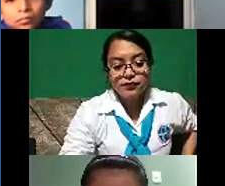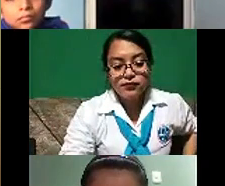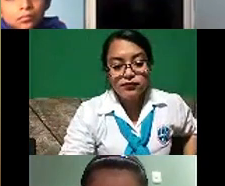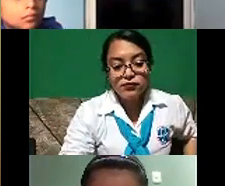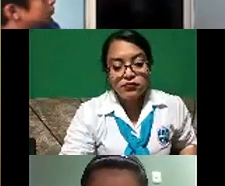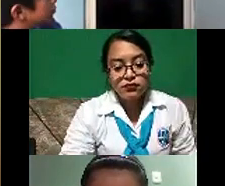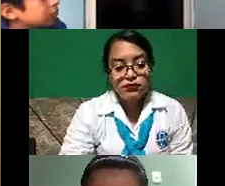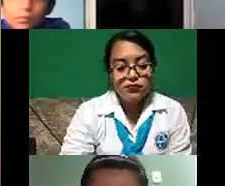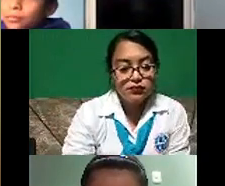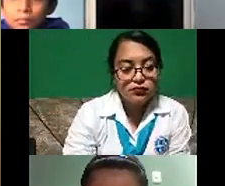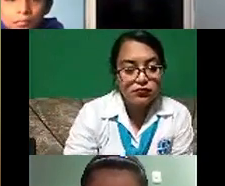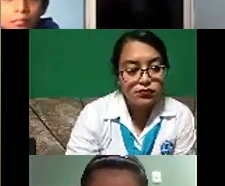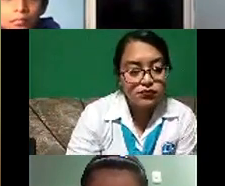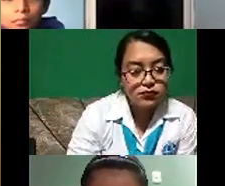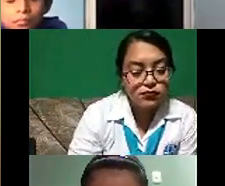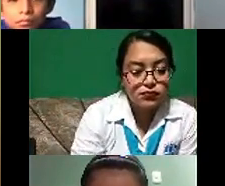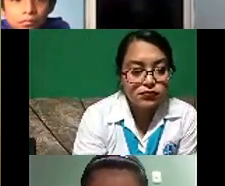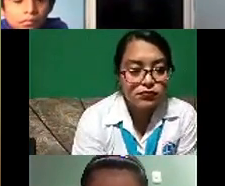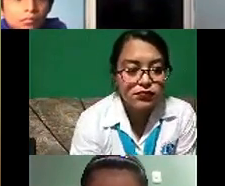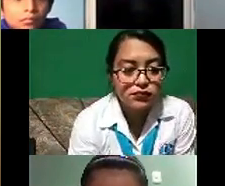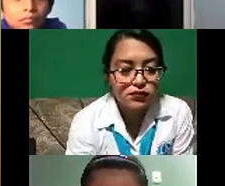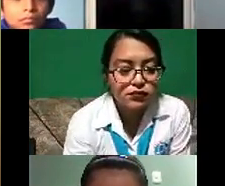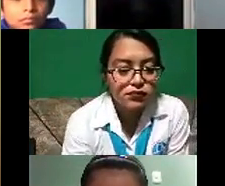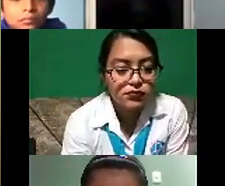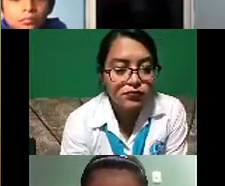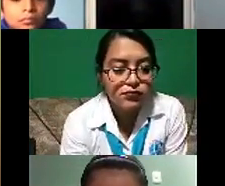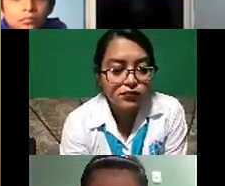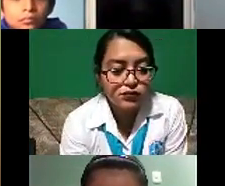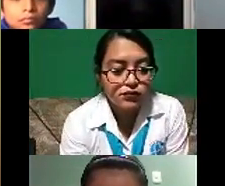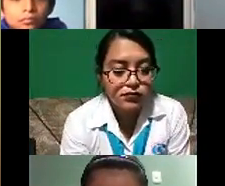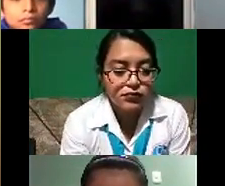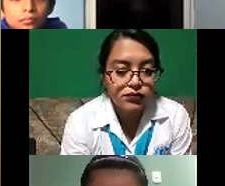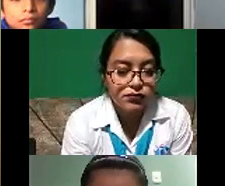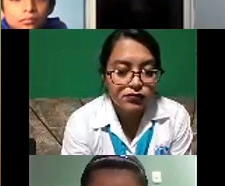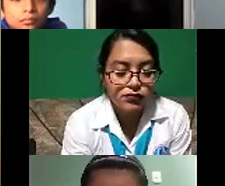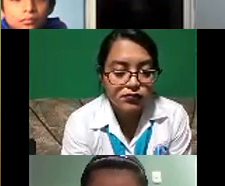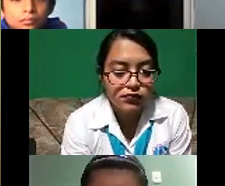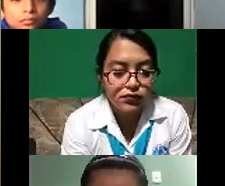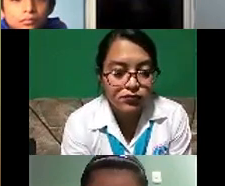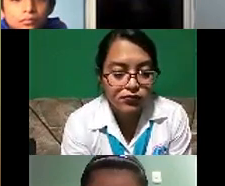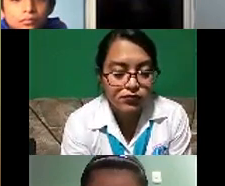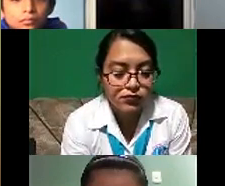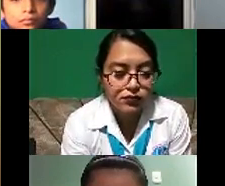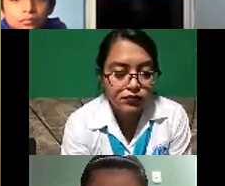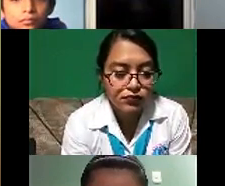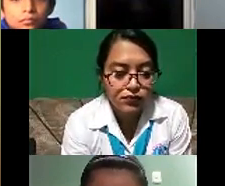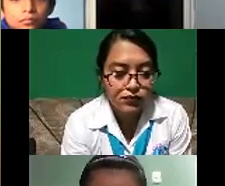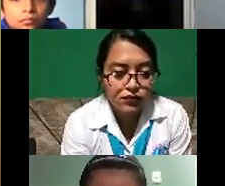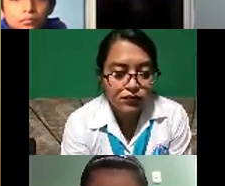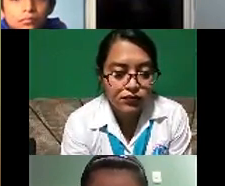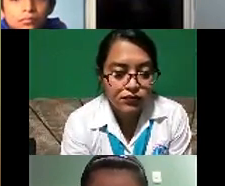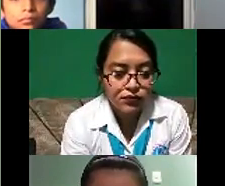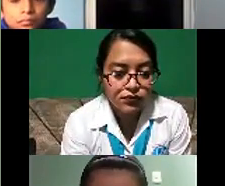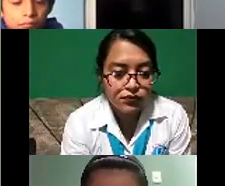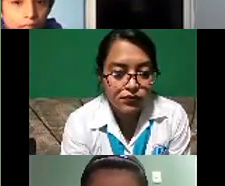amamos, creemos en ti. Se observa una fotografía de un padre abrazando a su hijo y un texto que dice: Te amo Brian, si de felicidad se trata eres